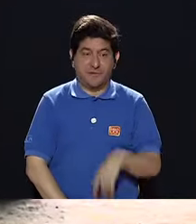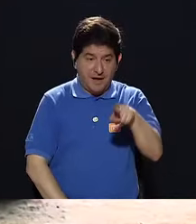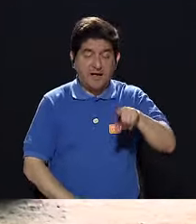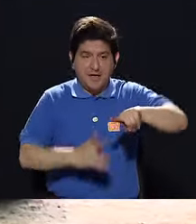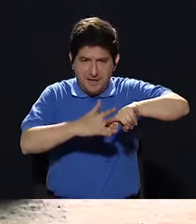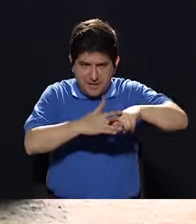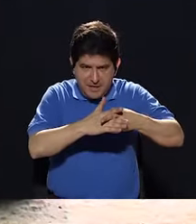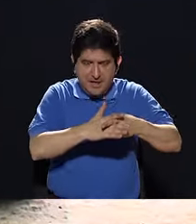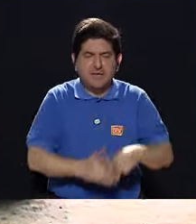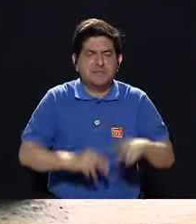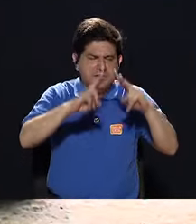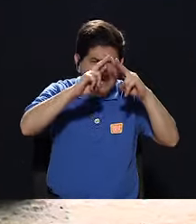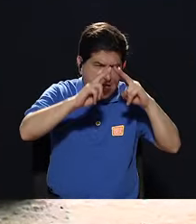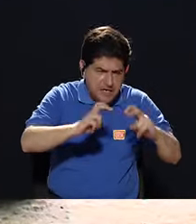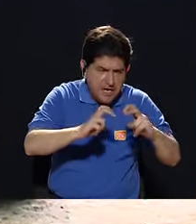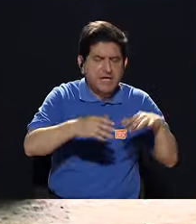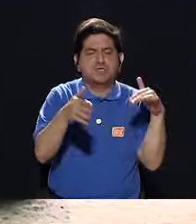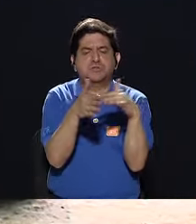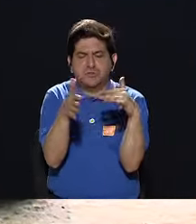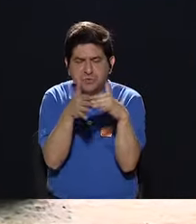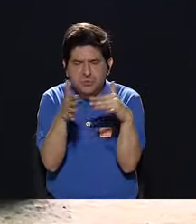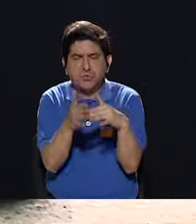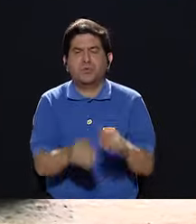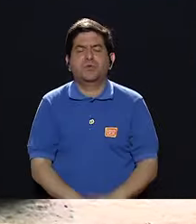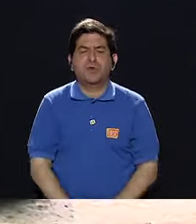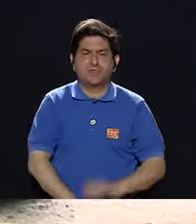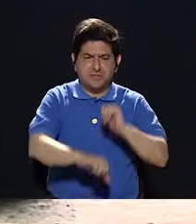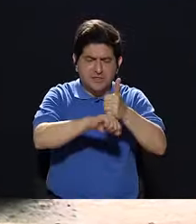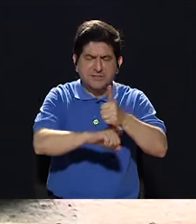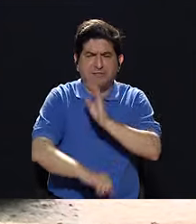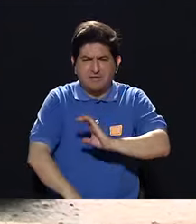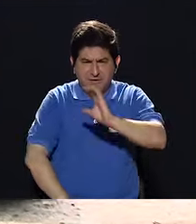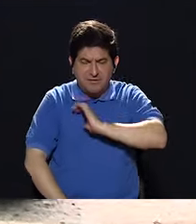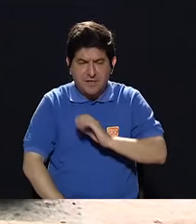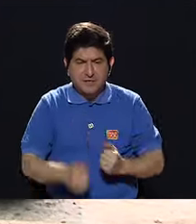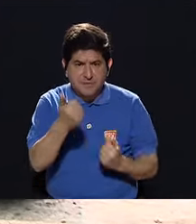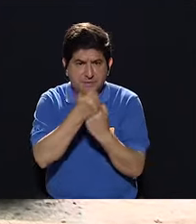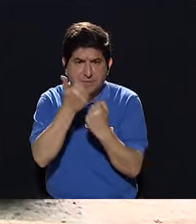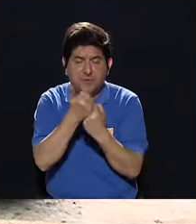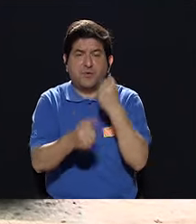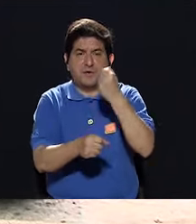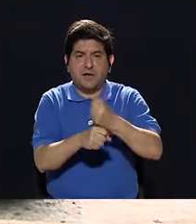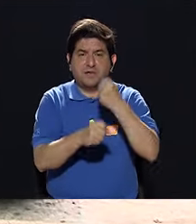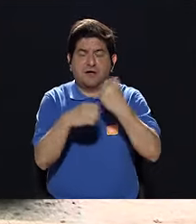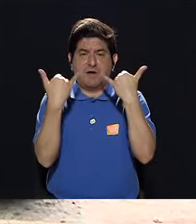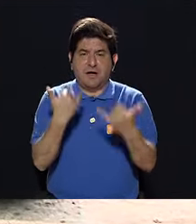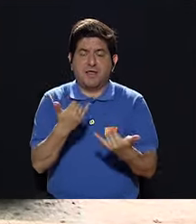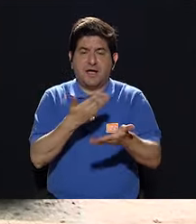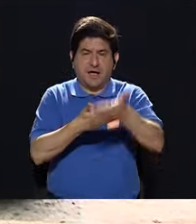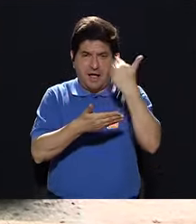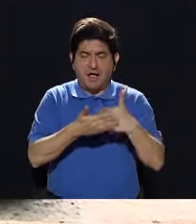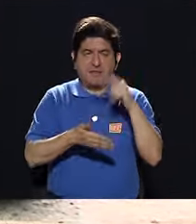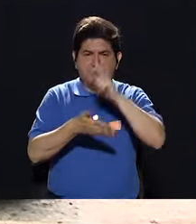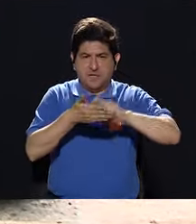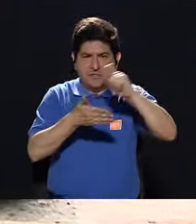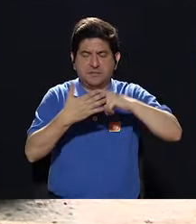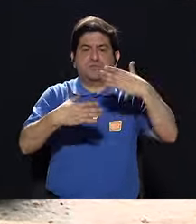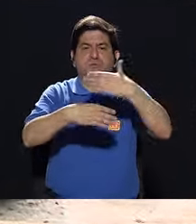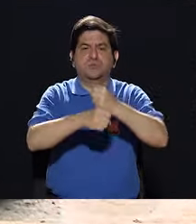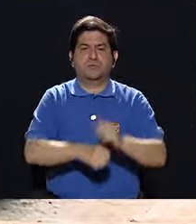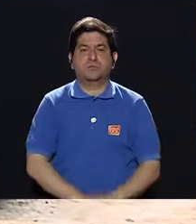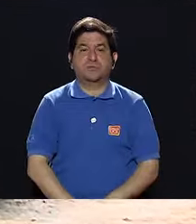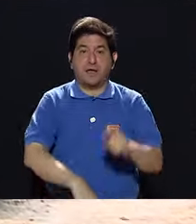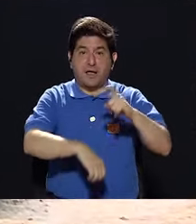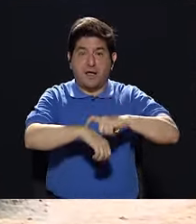la parte de calidad de agua. Entonces, desde ahí se colabora con el análisis, con estudios, con caracterizaciones para poder reforzar el trabajo que ya se venía haciendo desde la